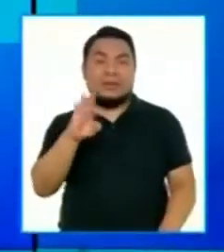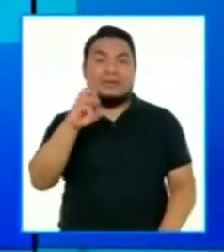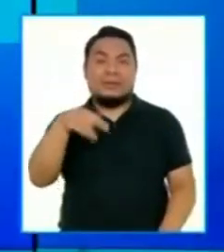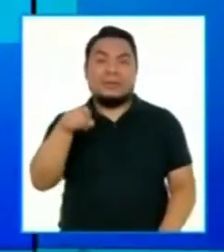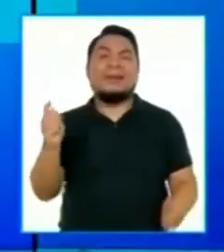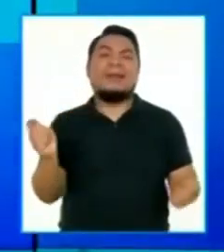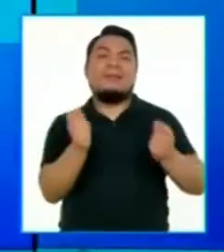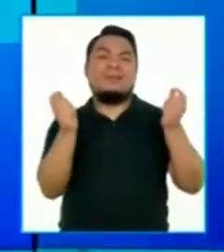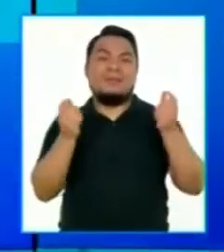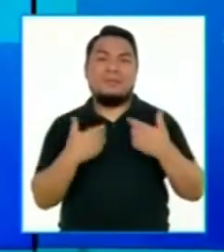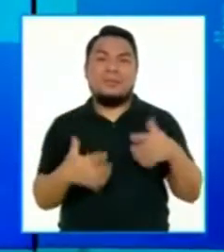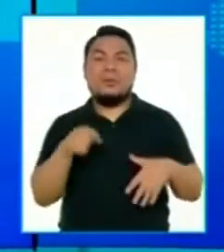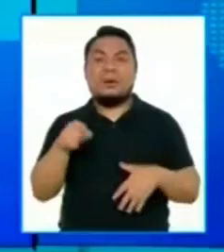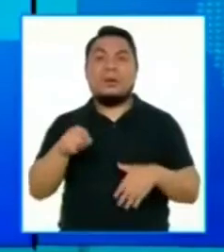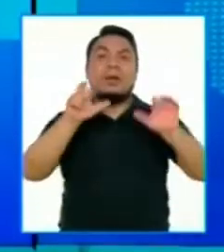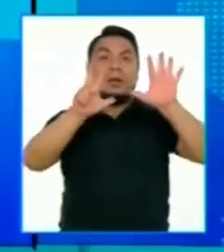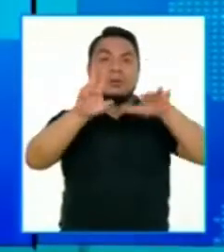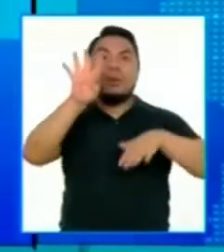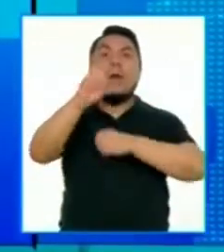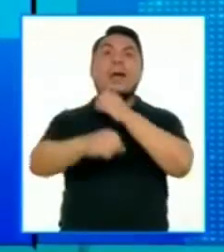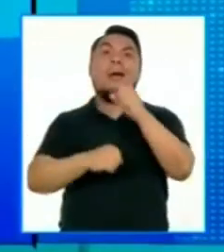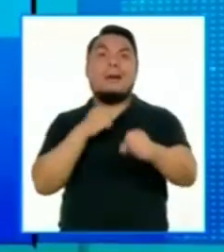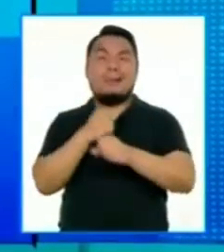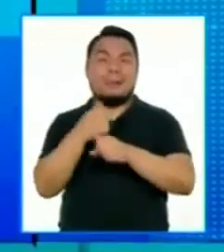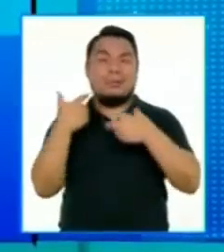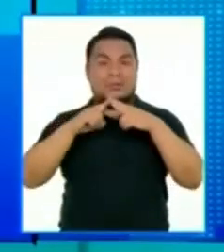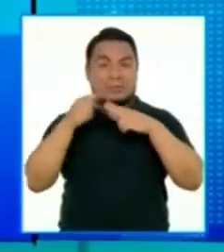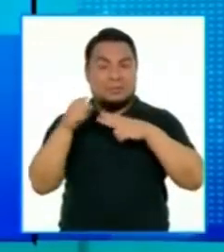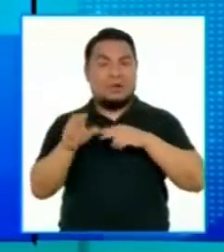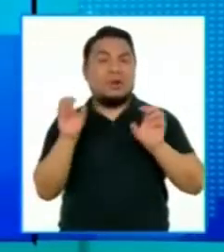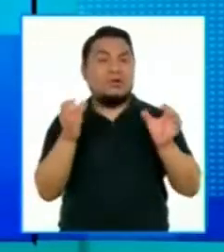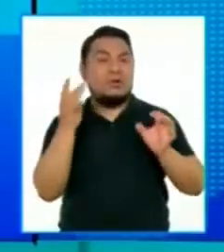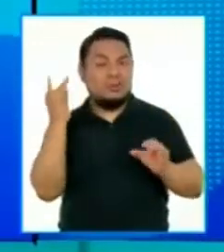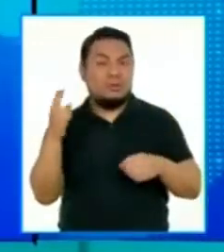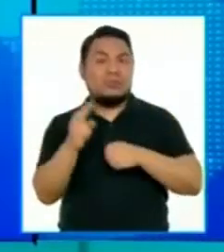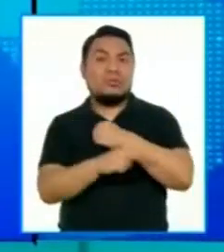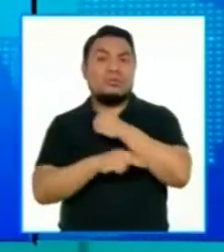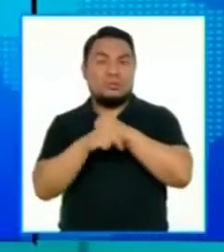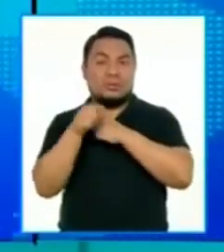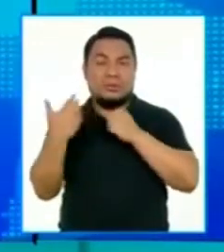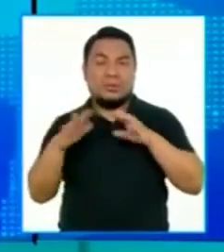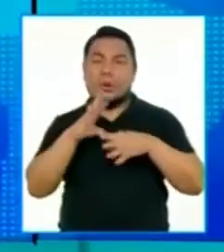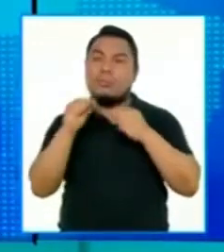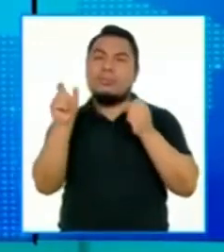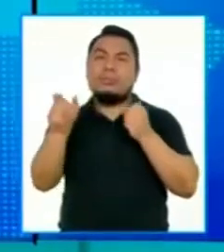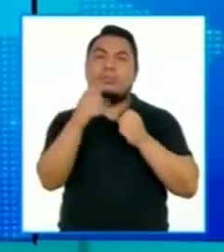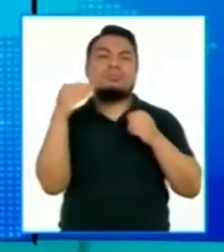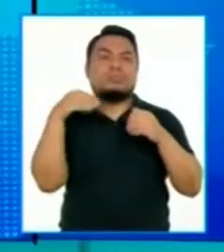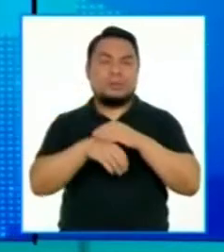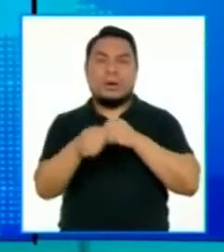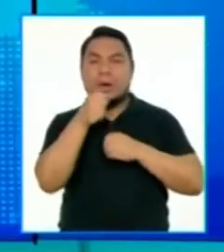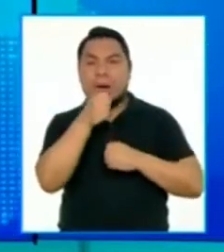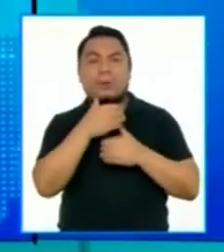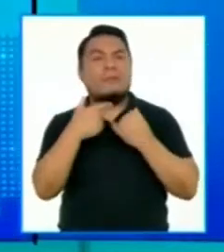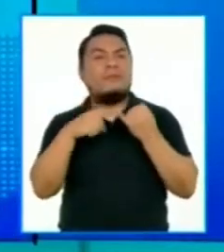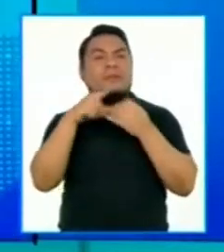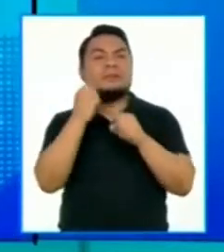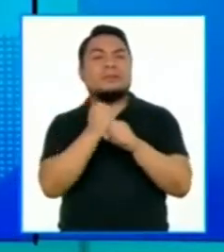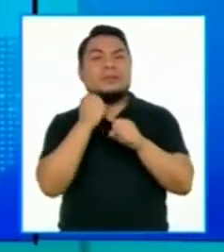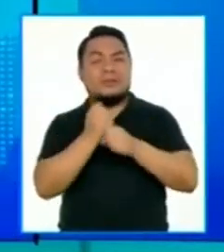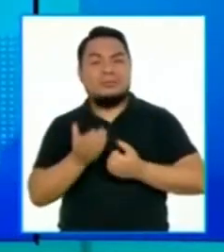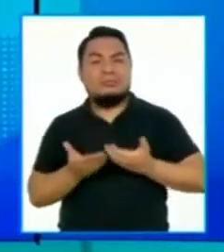de aniversario. Son 84 años de historia donde grandes personajes del país pasaron por sus instalaciones y entregaron su